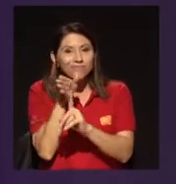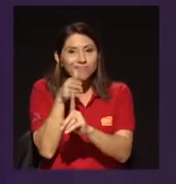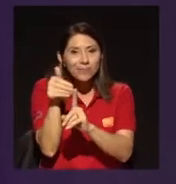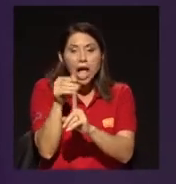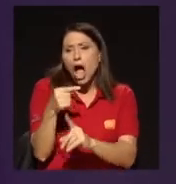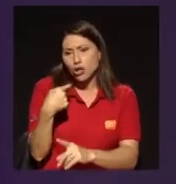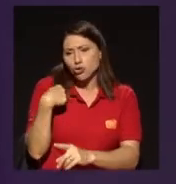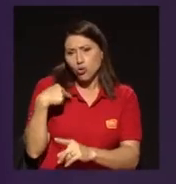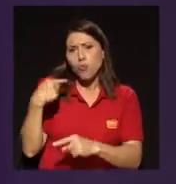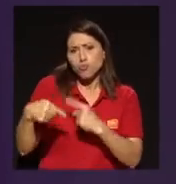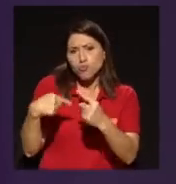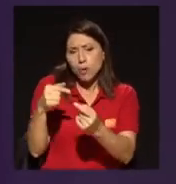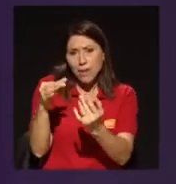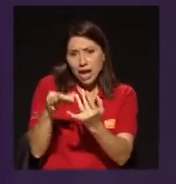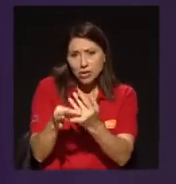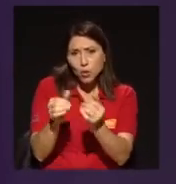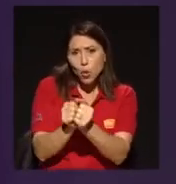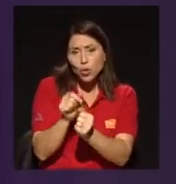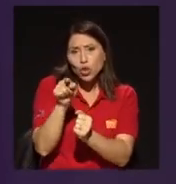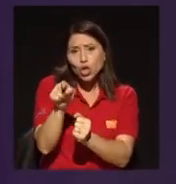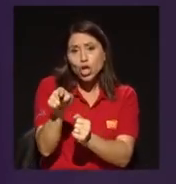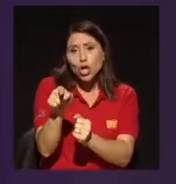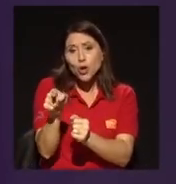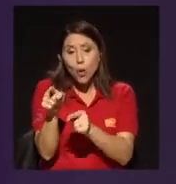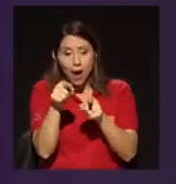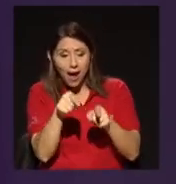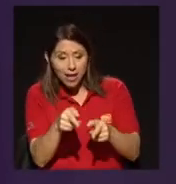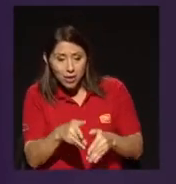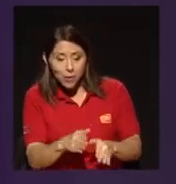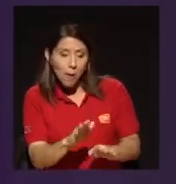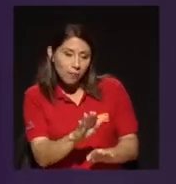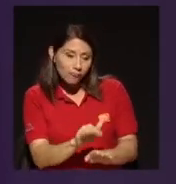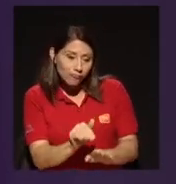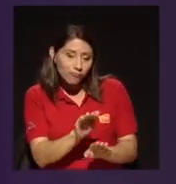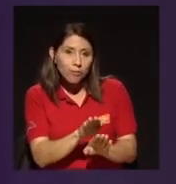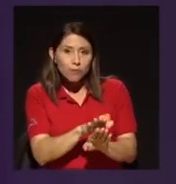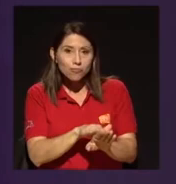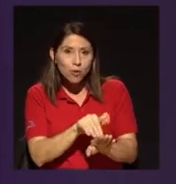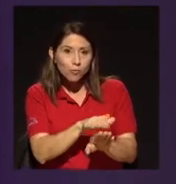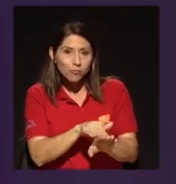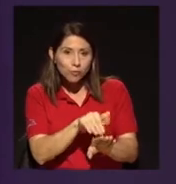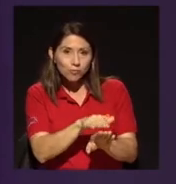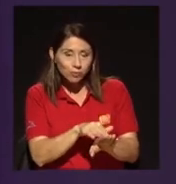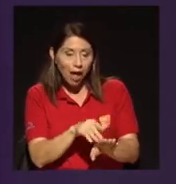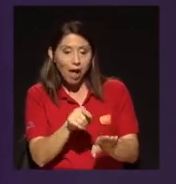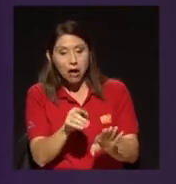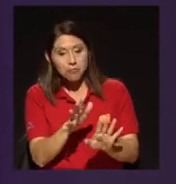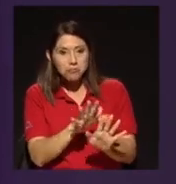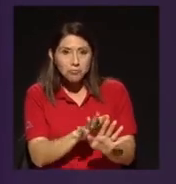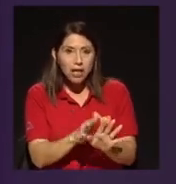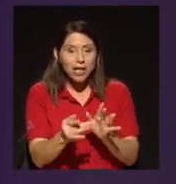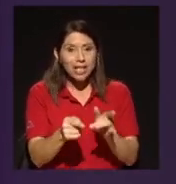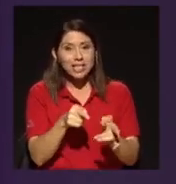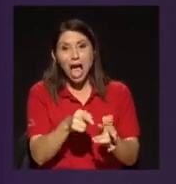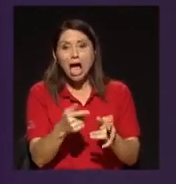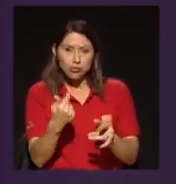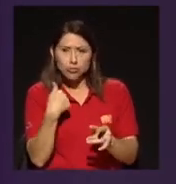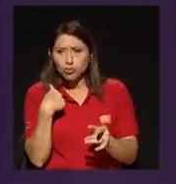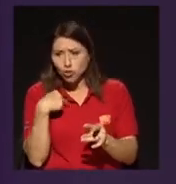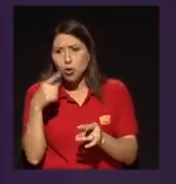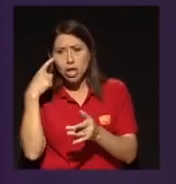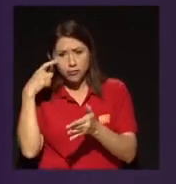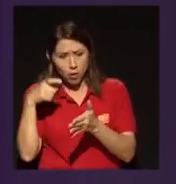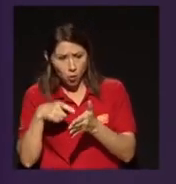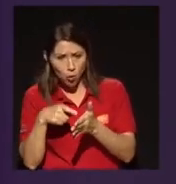ver, empiezan a decirle, a hacerle cariño al pequeño que ya existe, ¿verdad?, al mayorcito o a la mayorcita, yo te